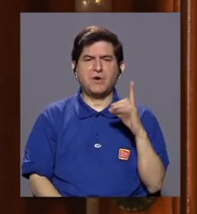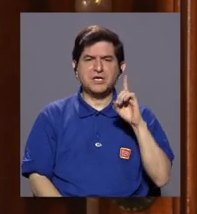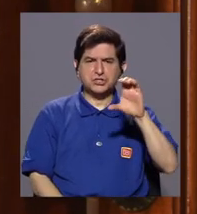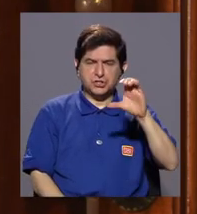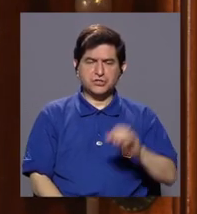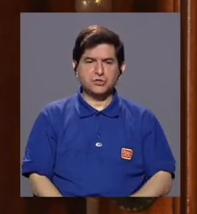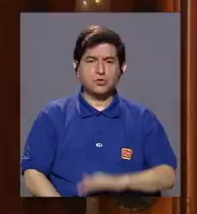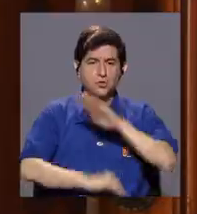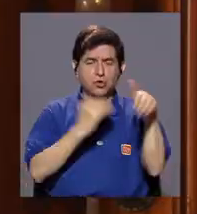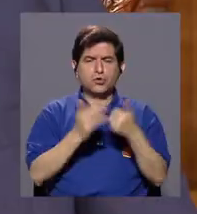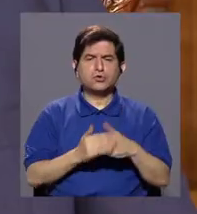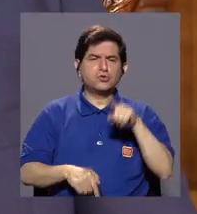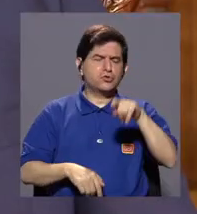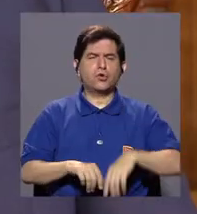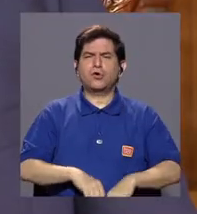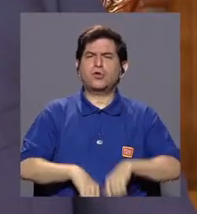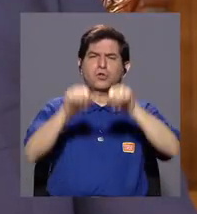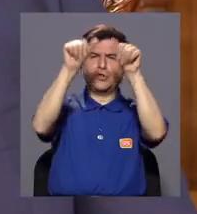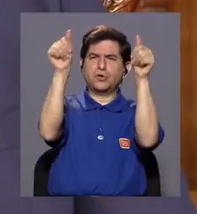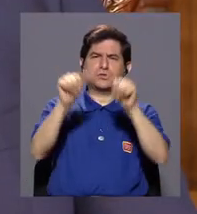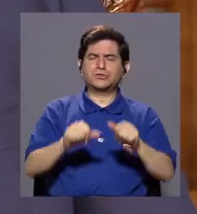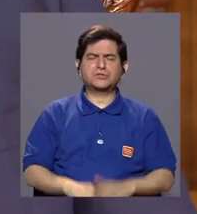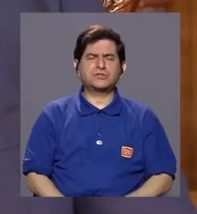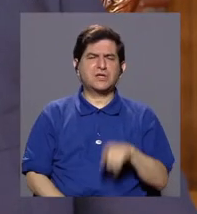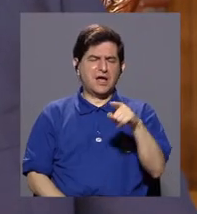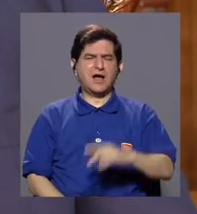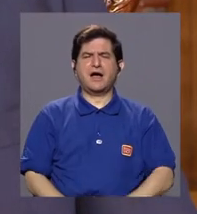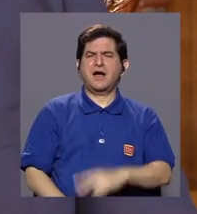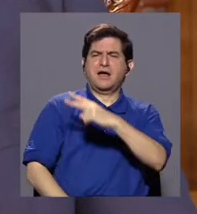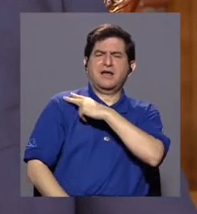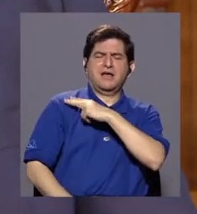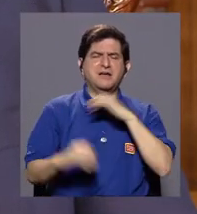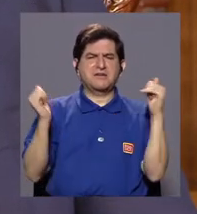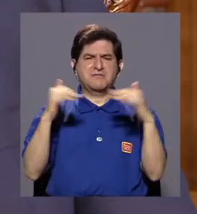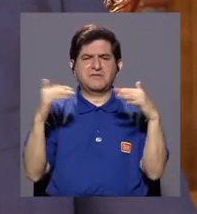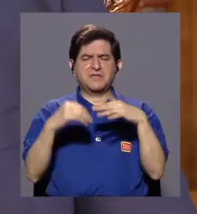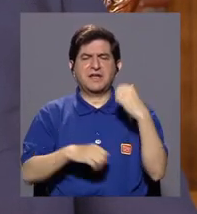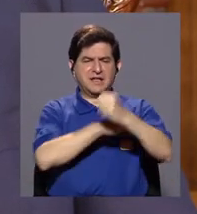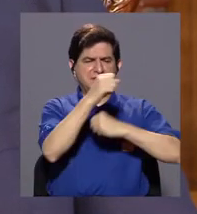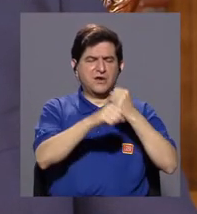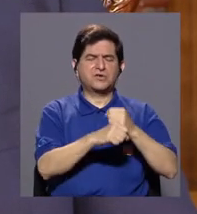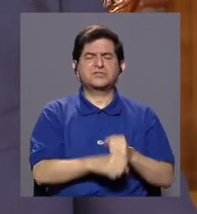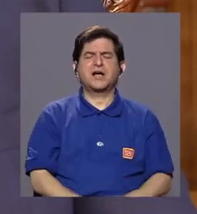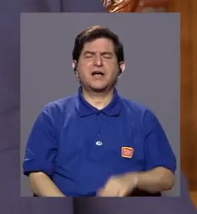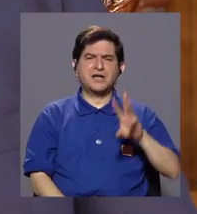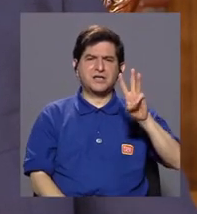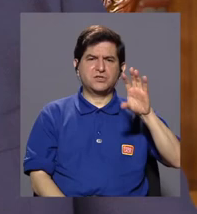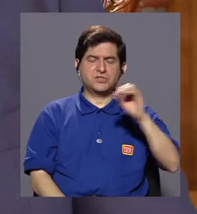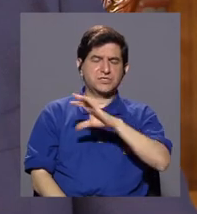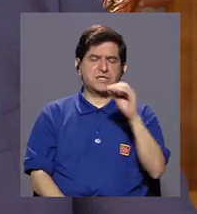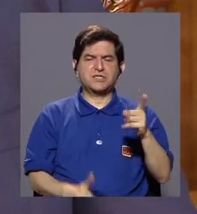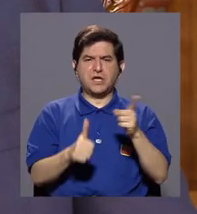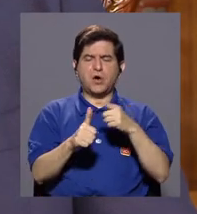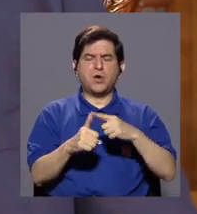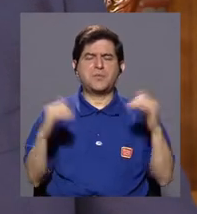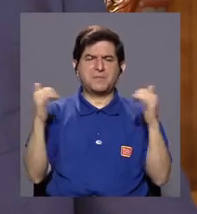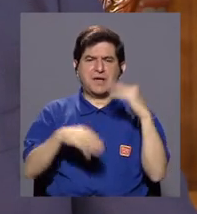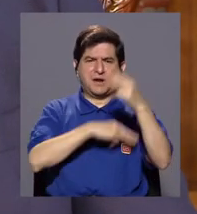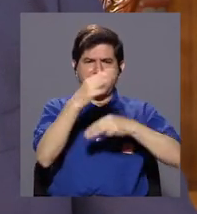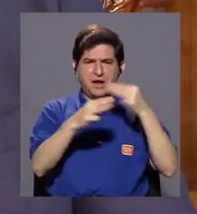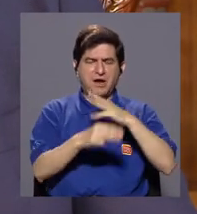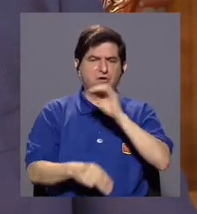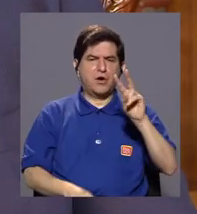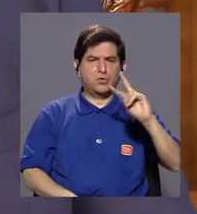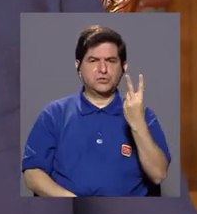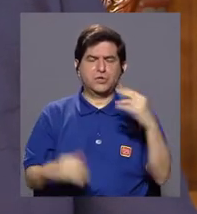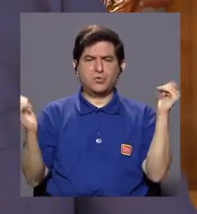en Washington todos los monumentos son a los generales de la guerra civil de los años 60 o de la Primera Guerra Mundial o de la Segunda